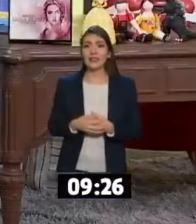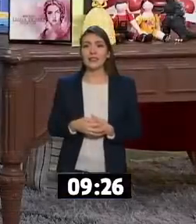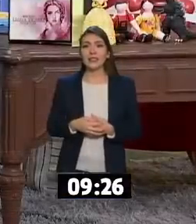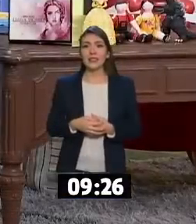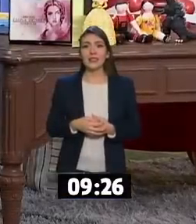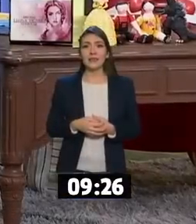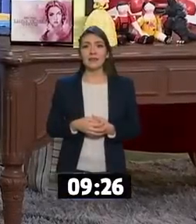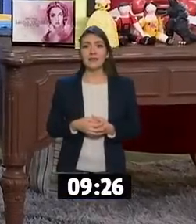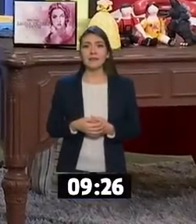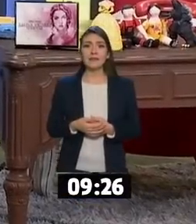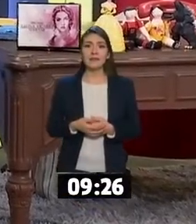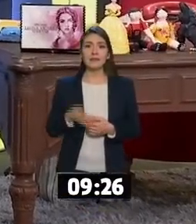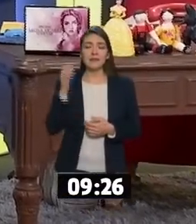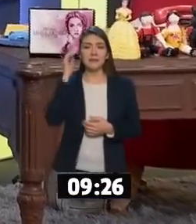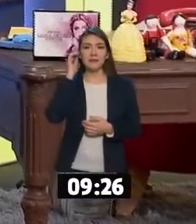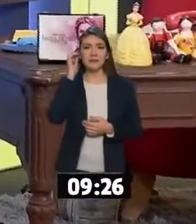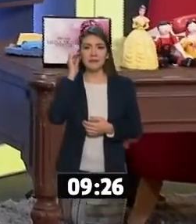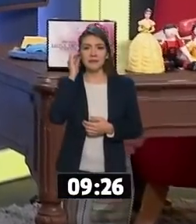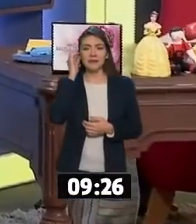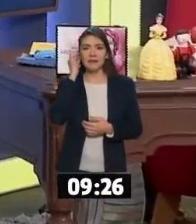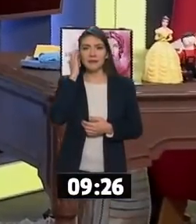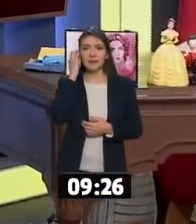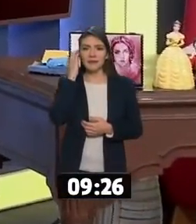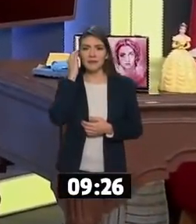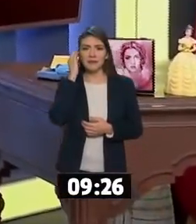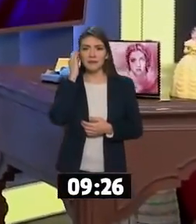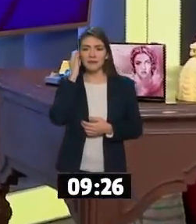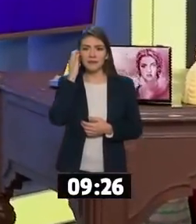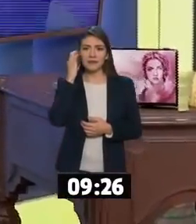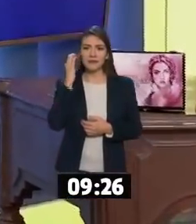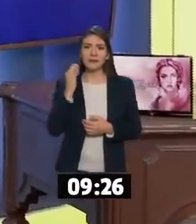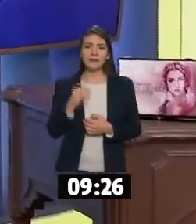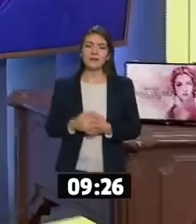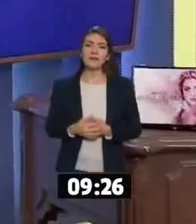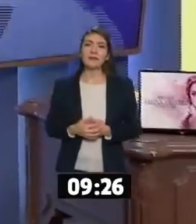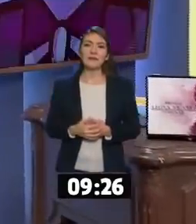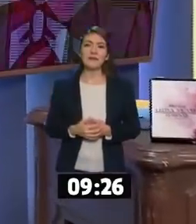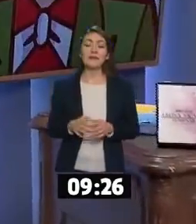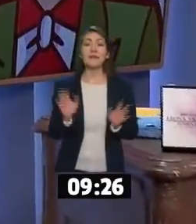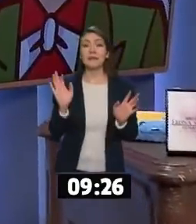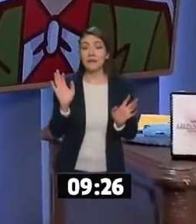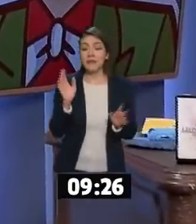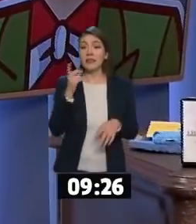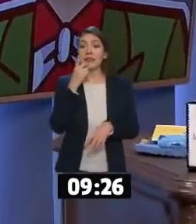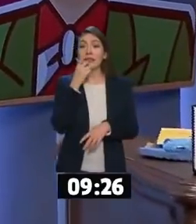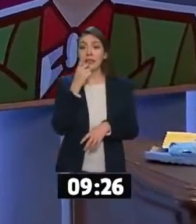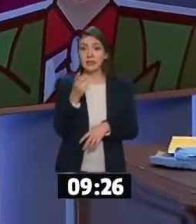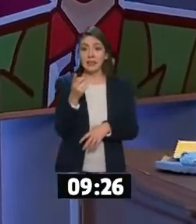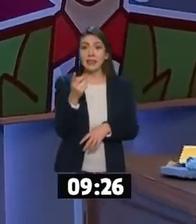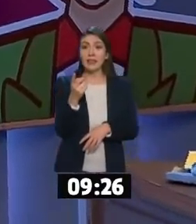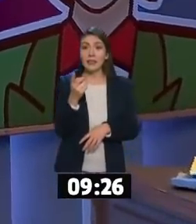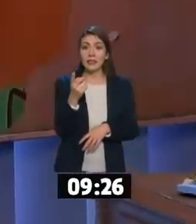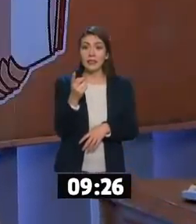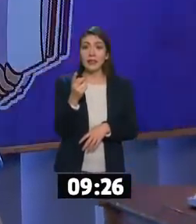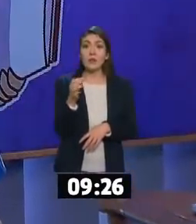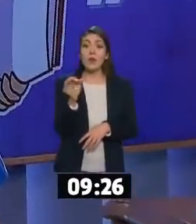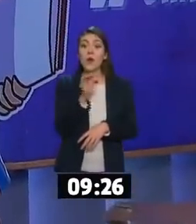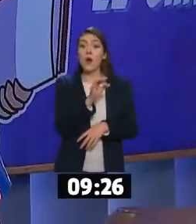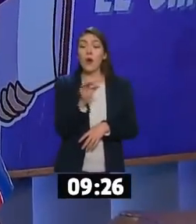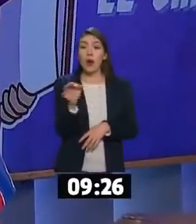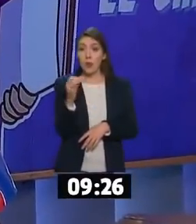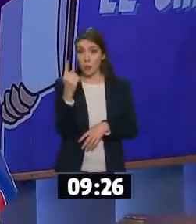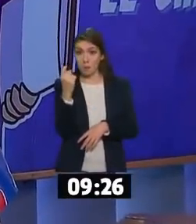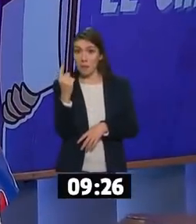en China, señora. Un Pero garrafón. mire, pero dicen, de a peso, ¿verdad? ¿En moneda de a peso o